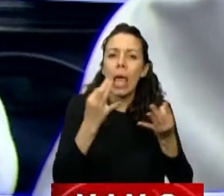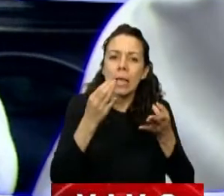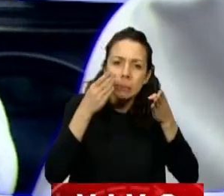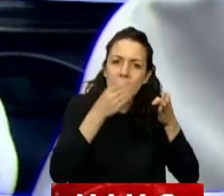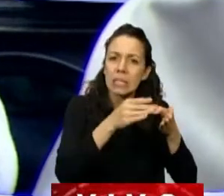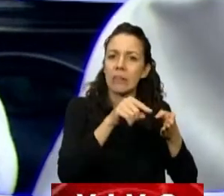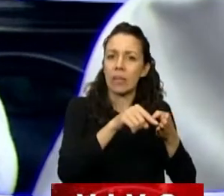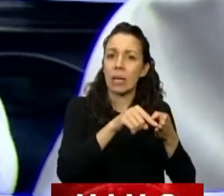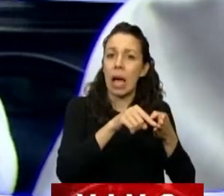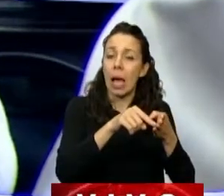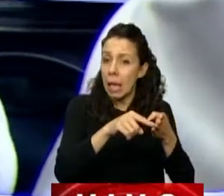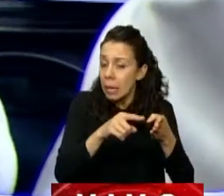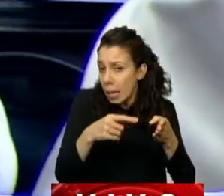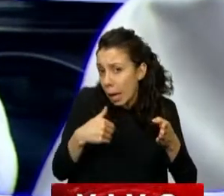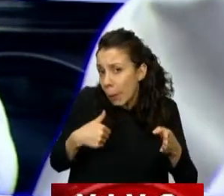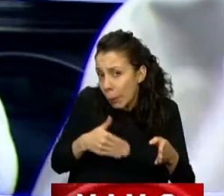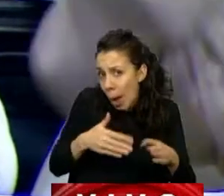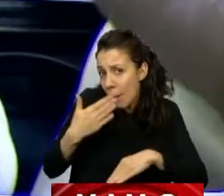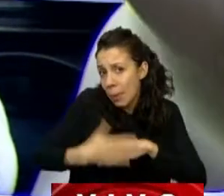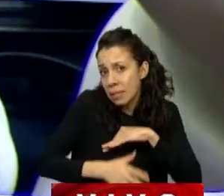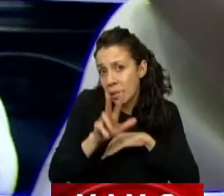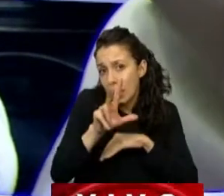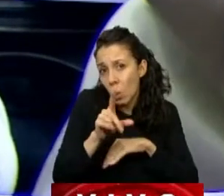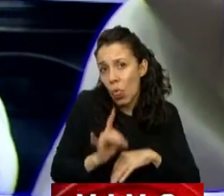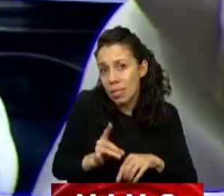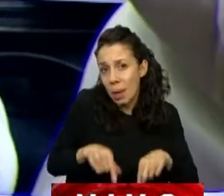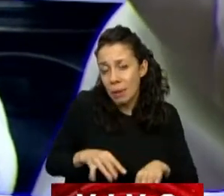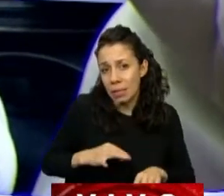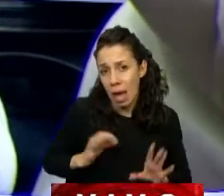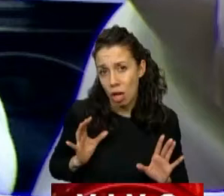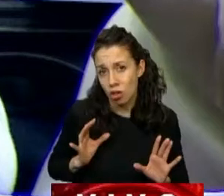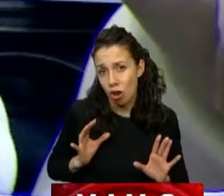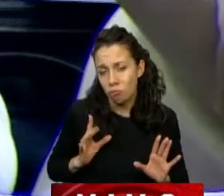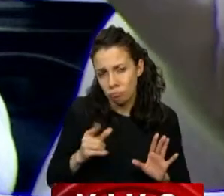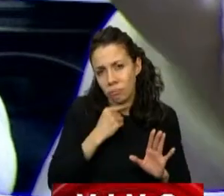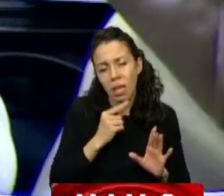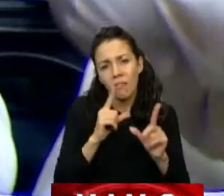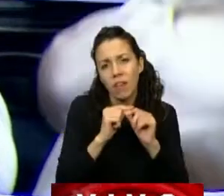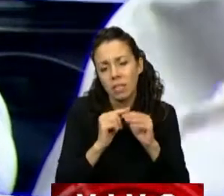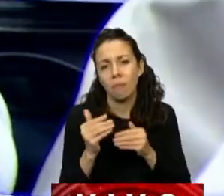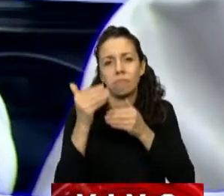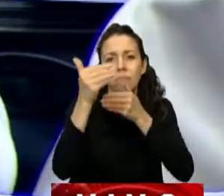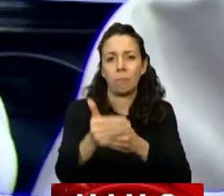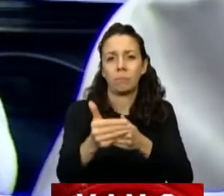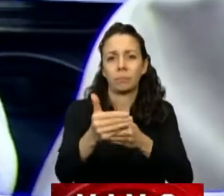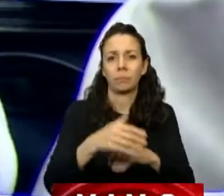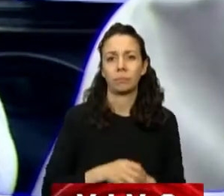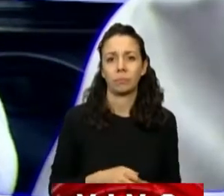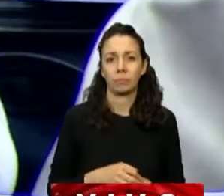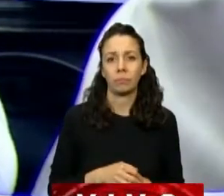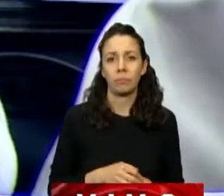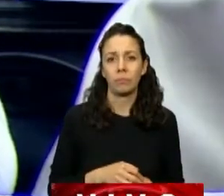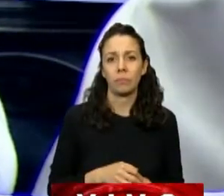que vence el 31 de diciembre de este año. Estamos hablando de prorrogar un